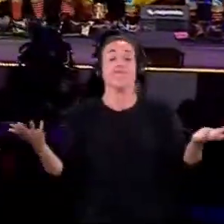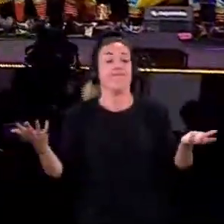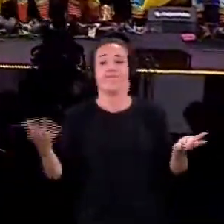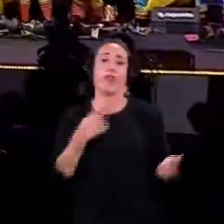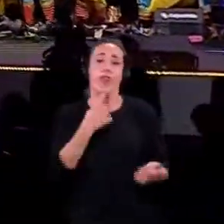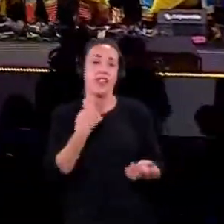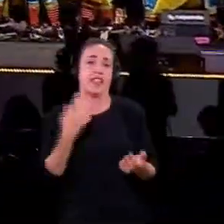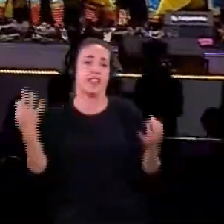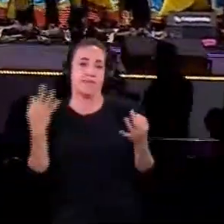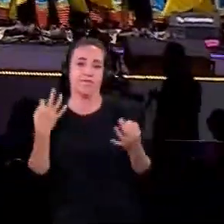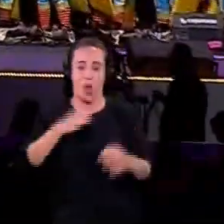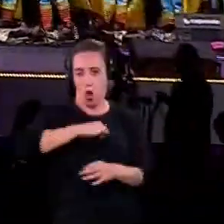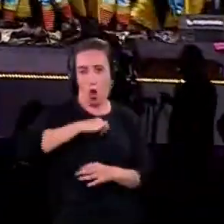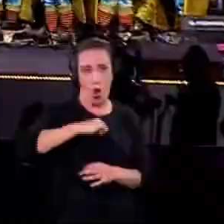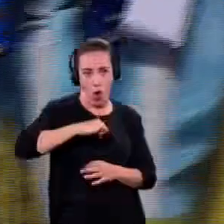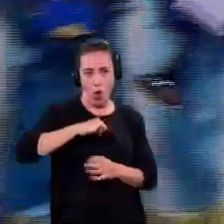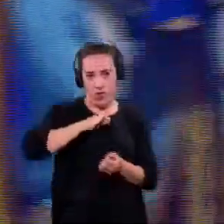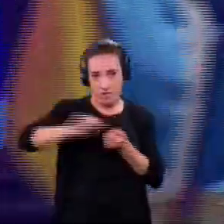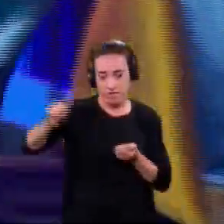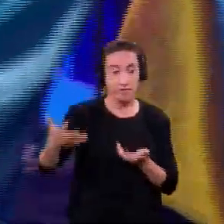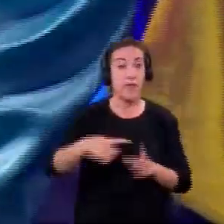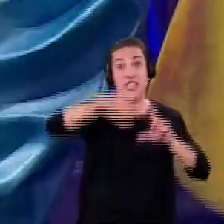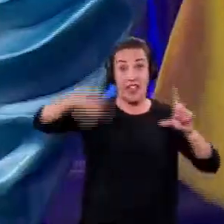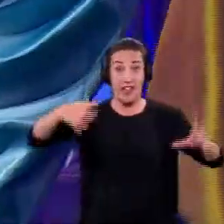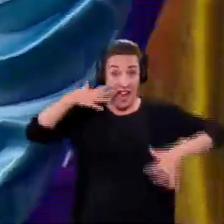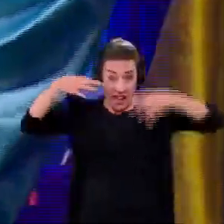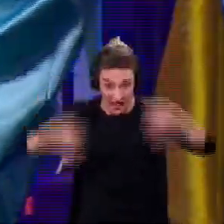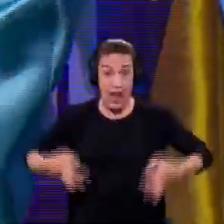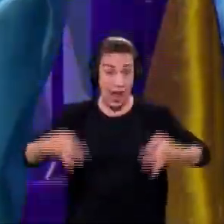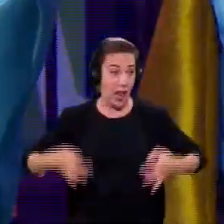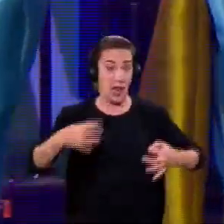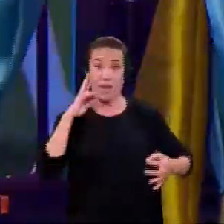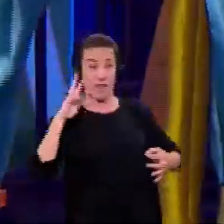eternamente. La estadística real tienes aquí.